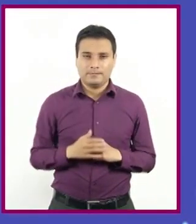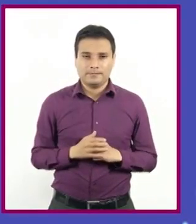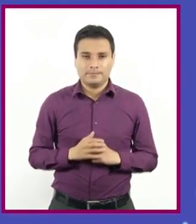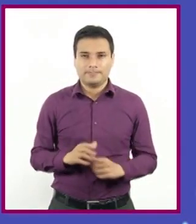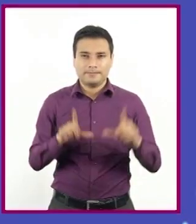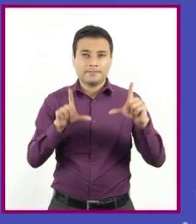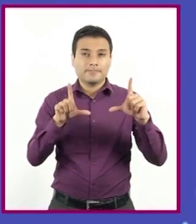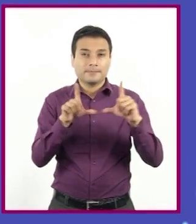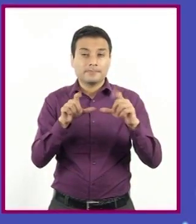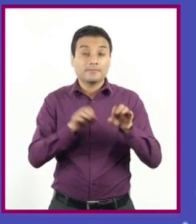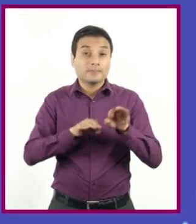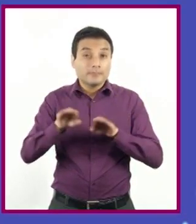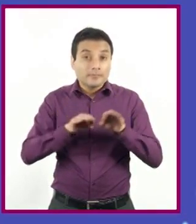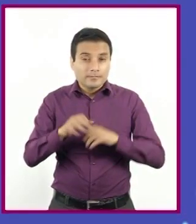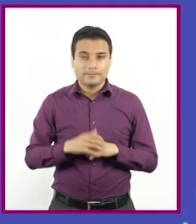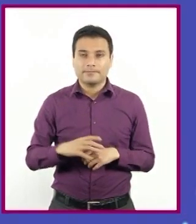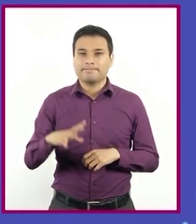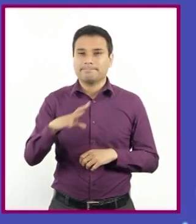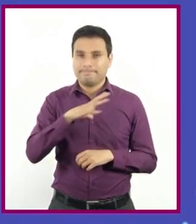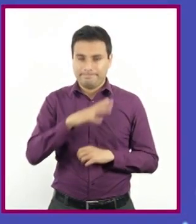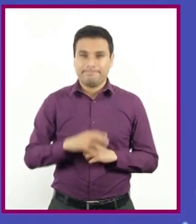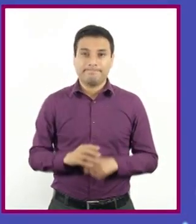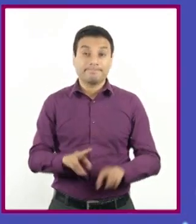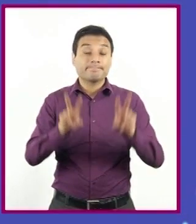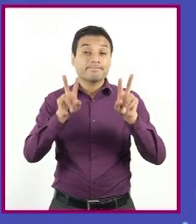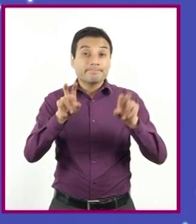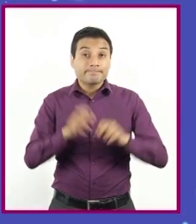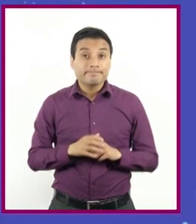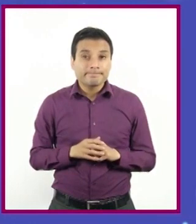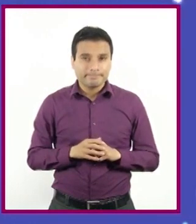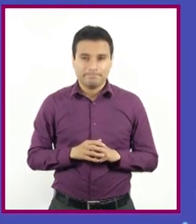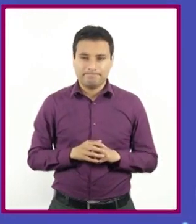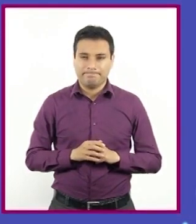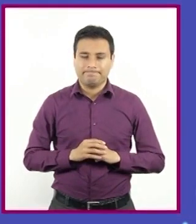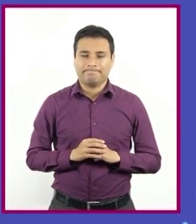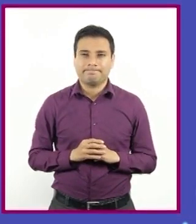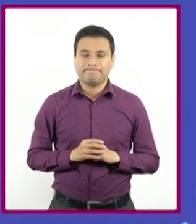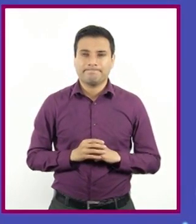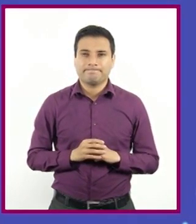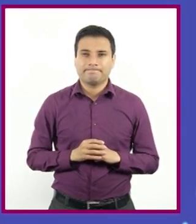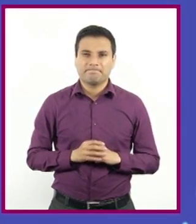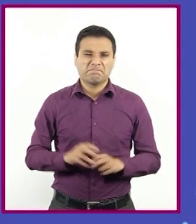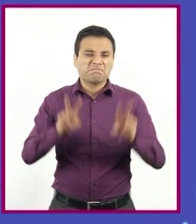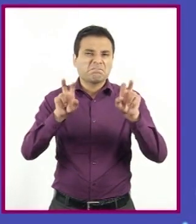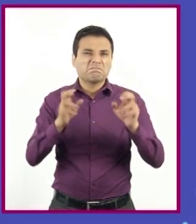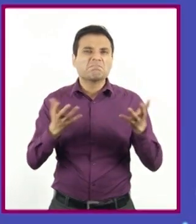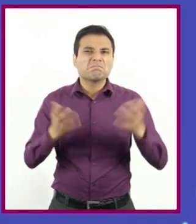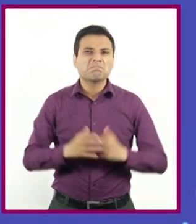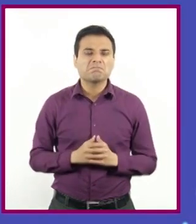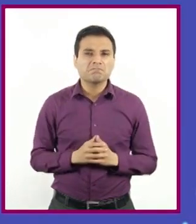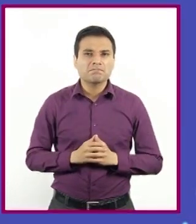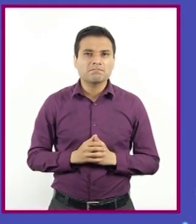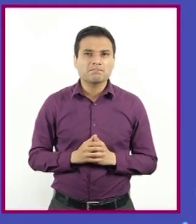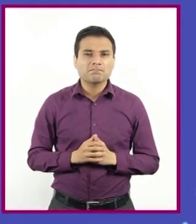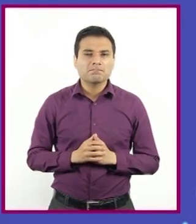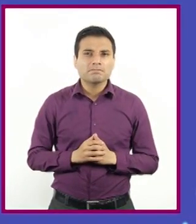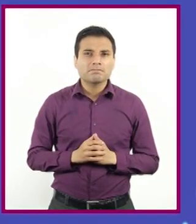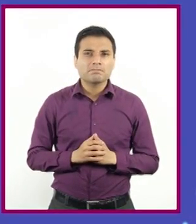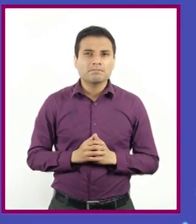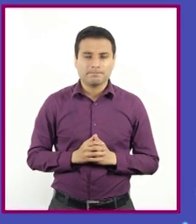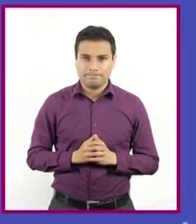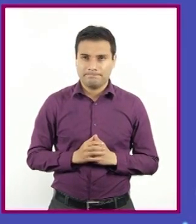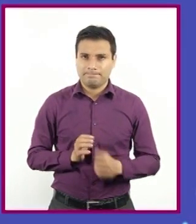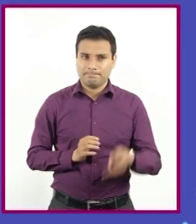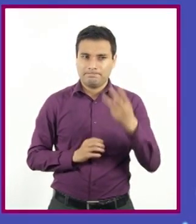se conforma por el nombre del tema y el subtema. En nuestro caso, el tema principal se relaciona con